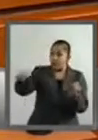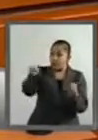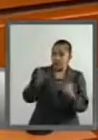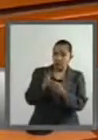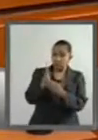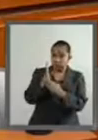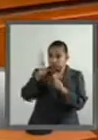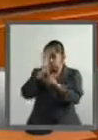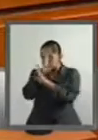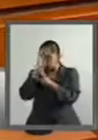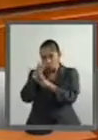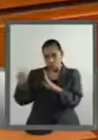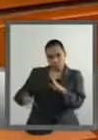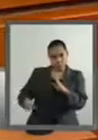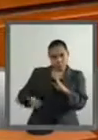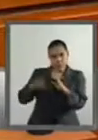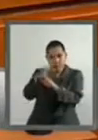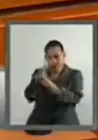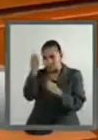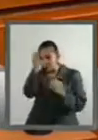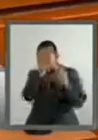quedan muchas dudas con respecto